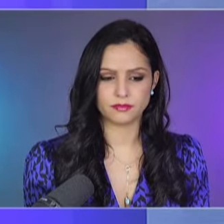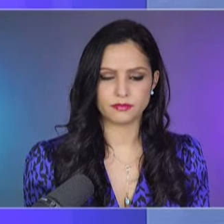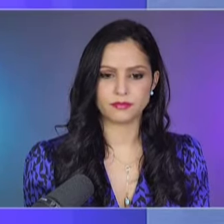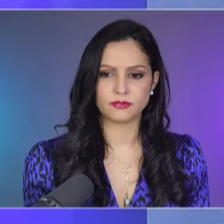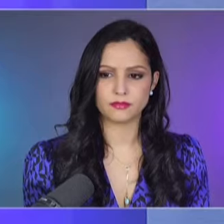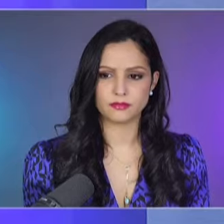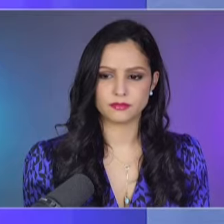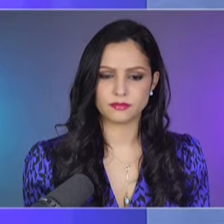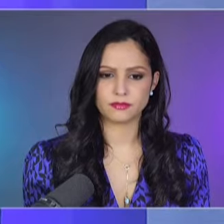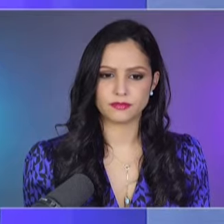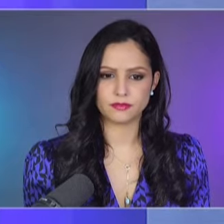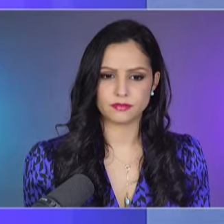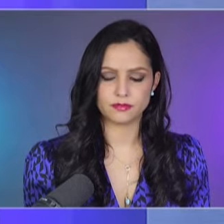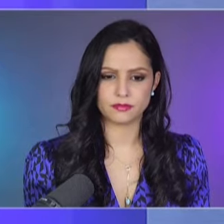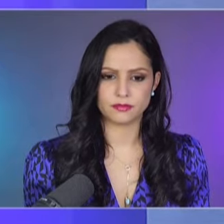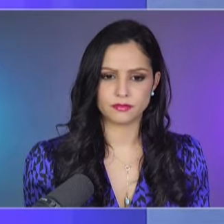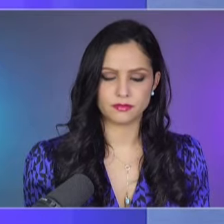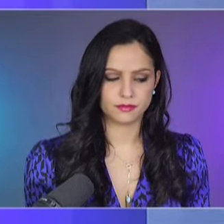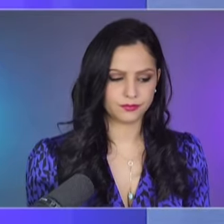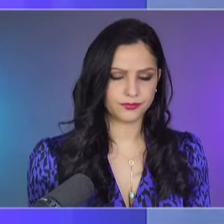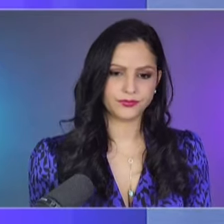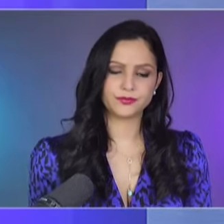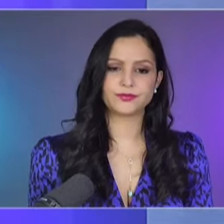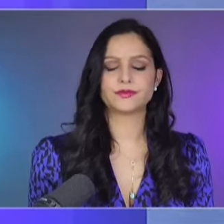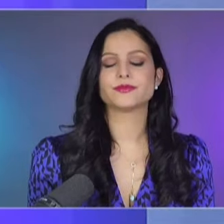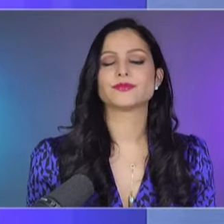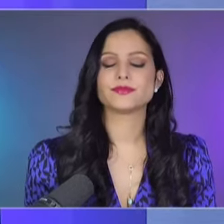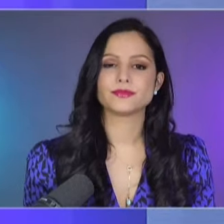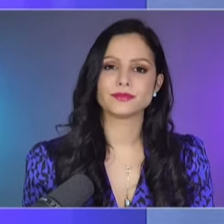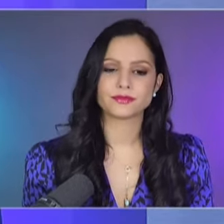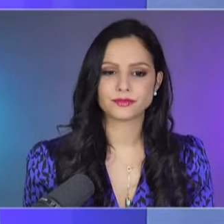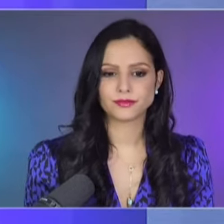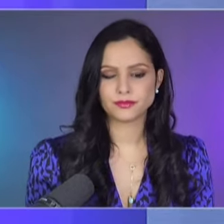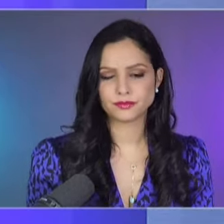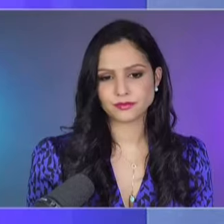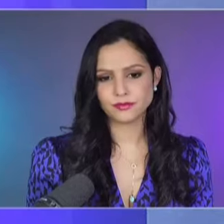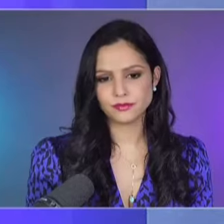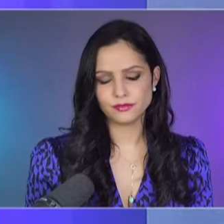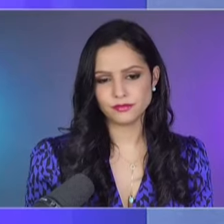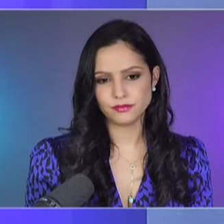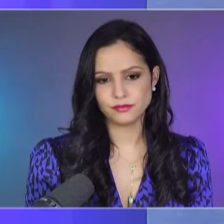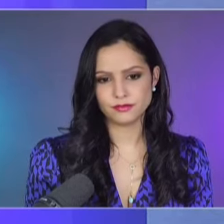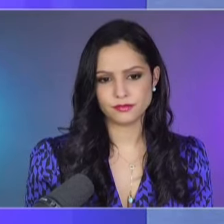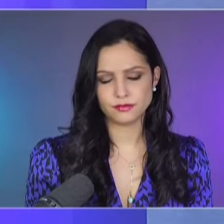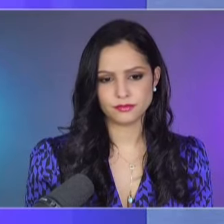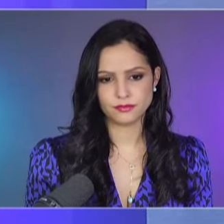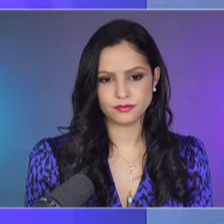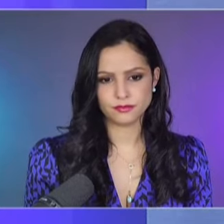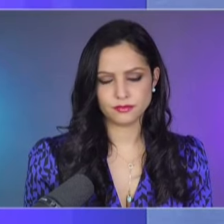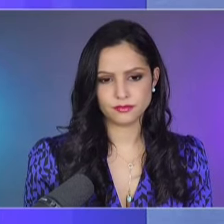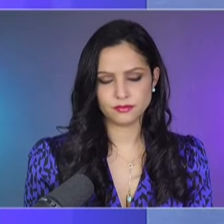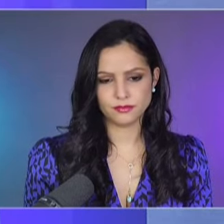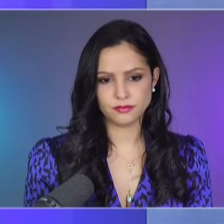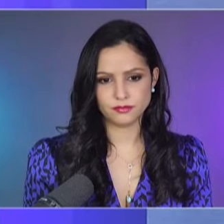los precios, y por eso, la República Dominicana, dice el Banco Central, los precios de los alimentos han crecido un